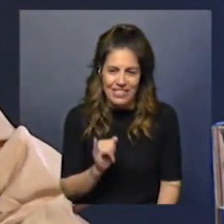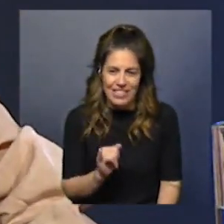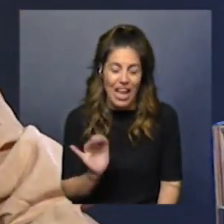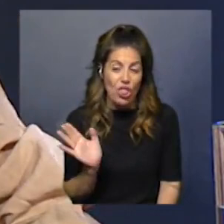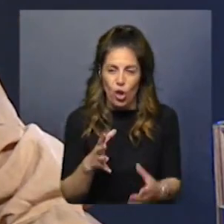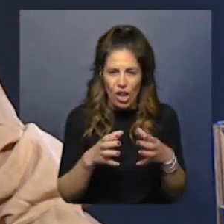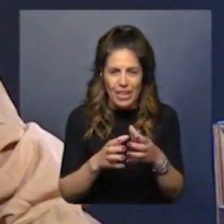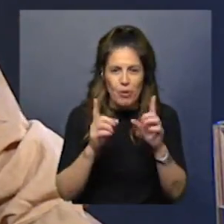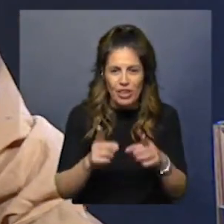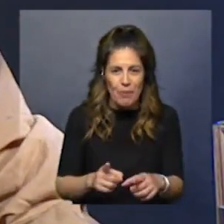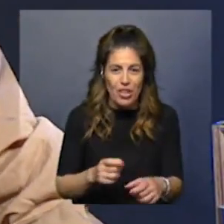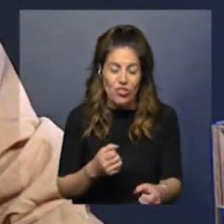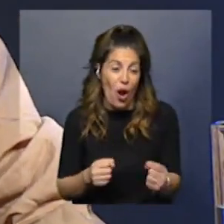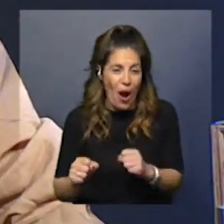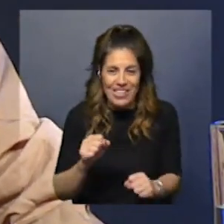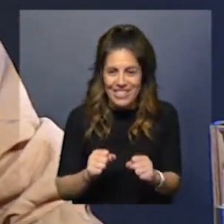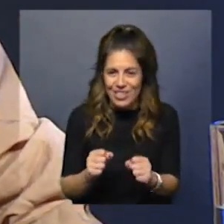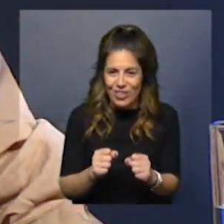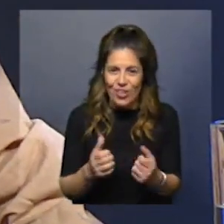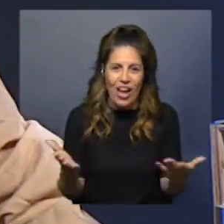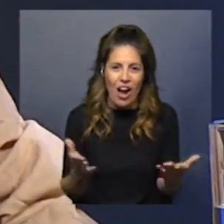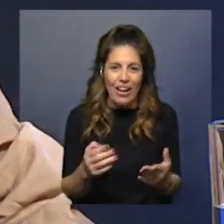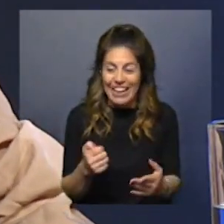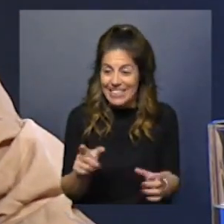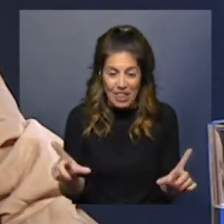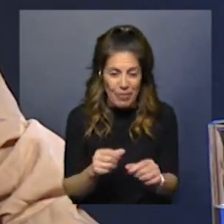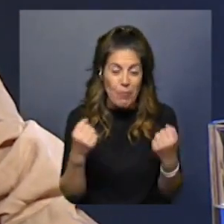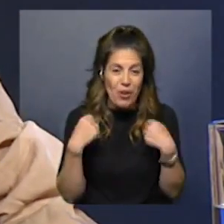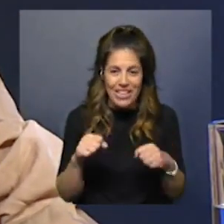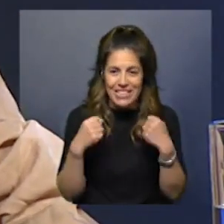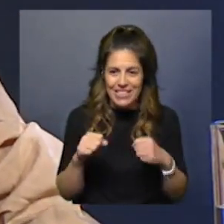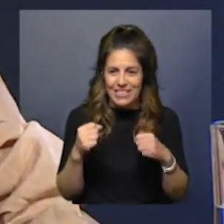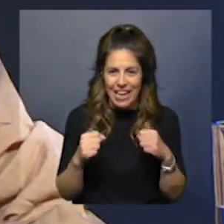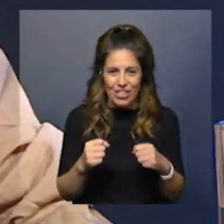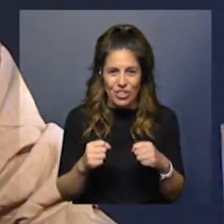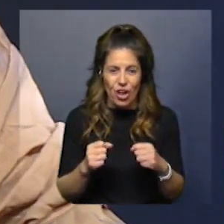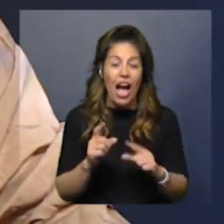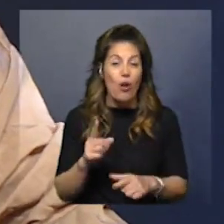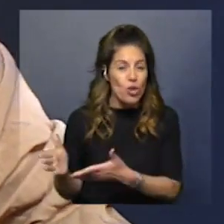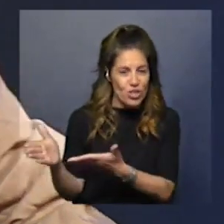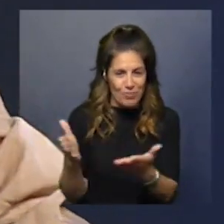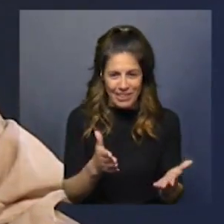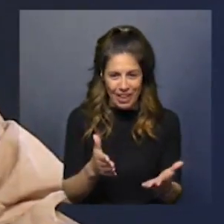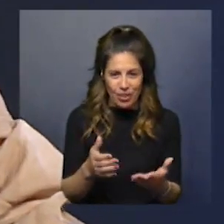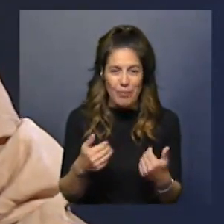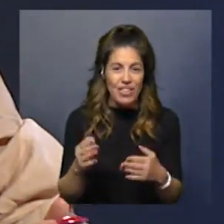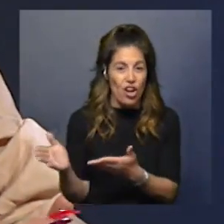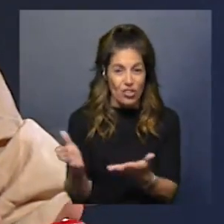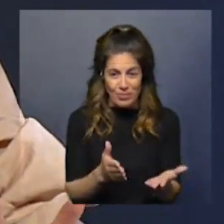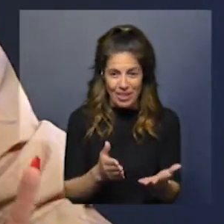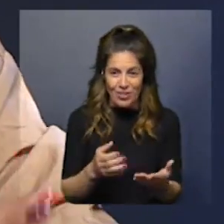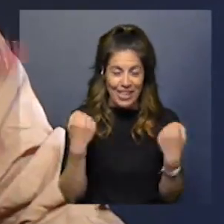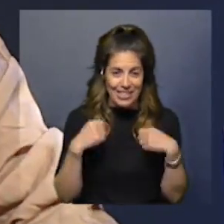equipo también. Entonces estamos muy ansiosos. Ahora acabamos de terminar el ensayo, donde ya estuvieron algunos invitados, empezaron a venir los invitados a ensayar, así que